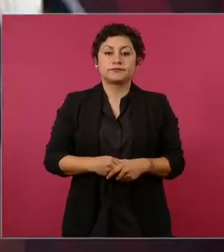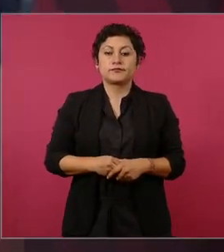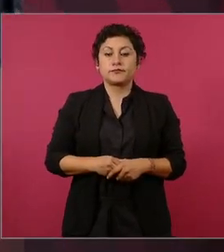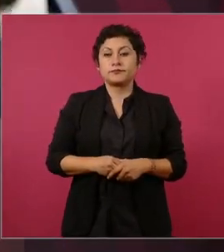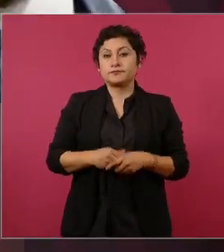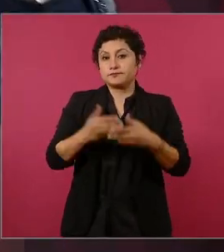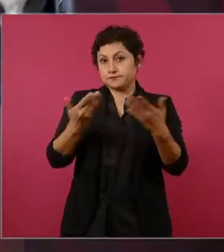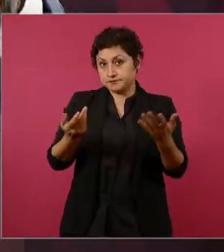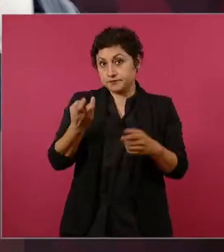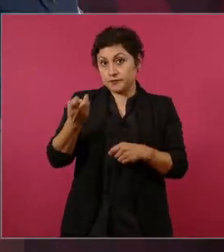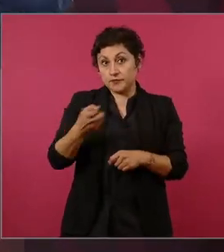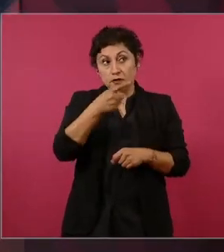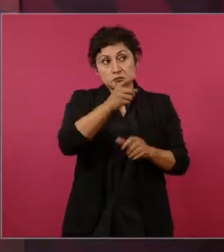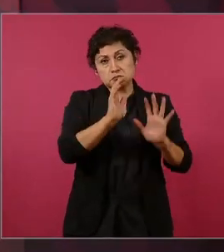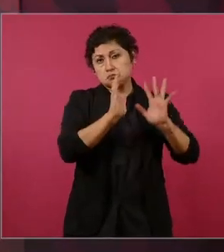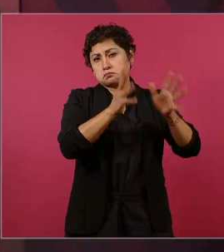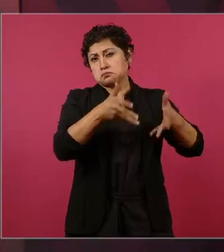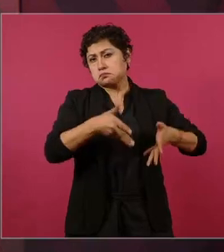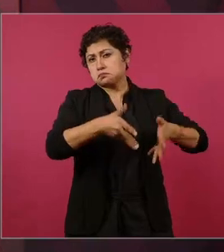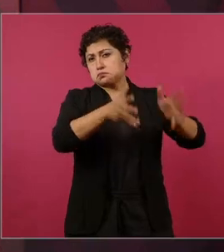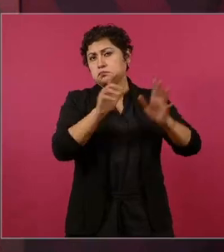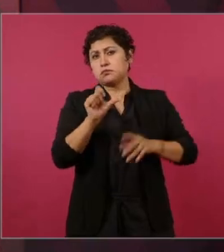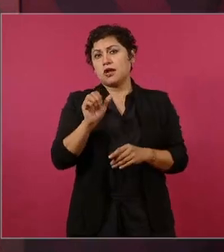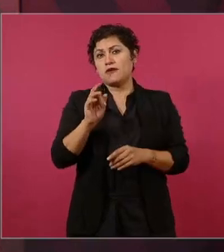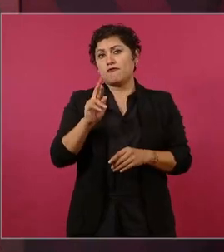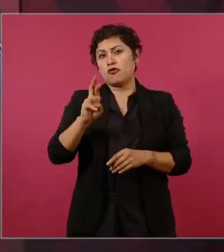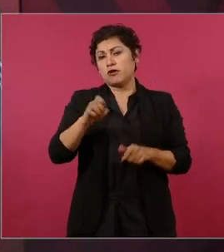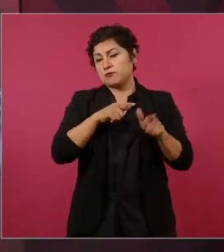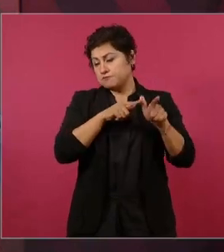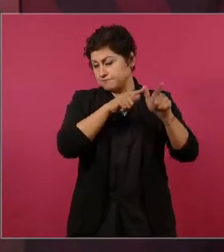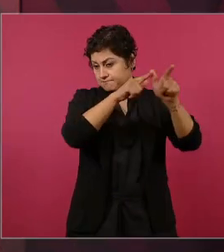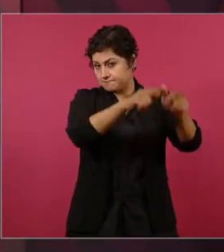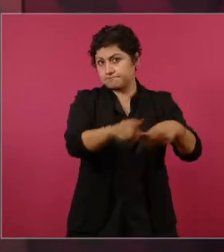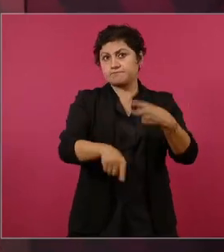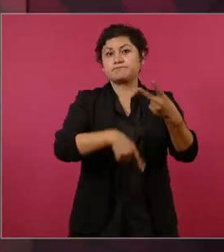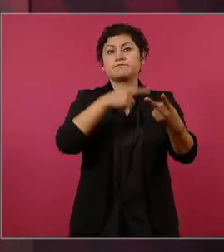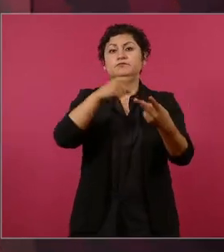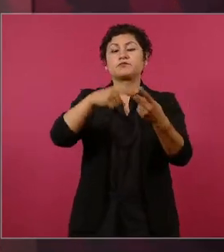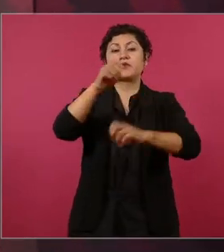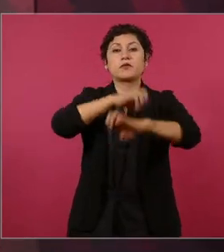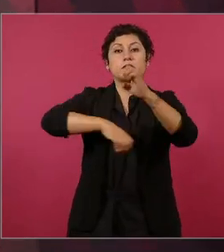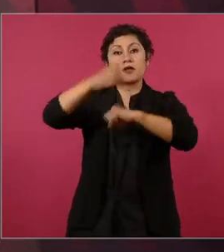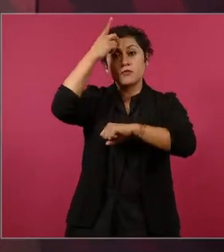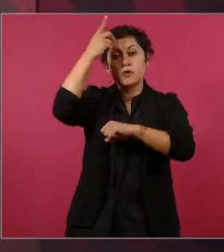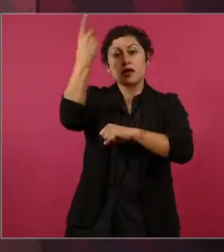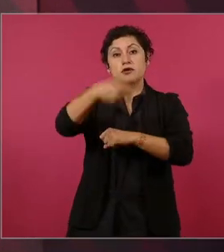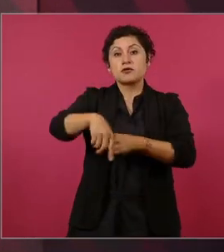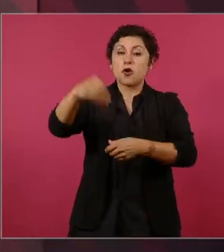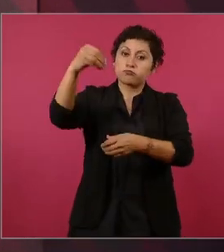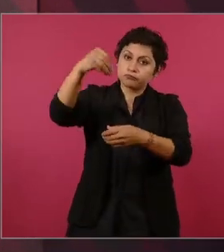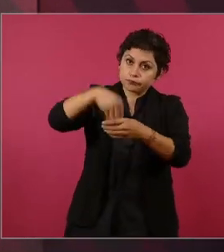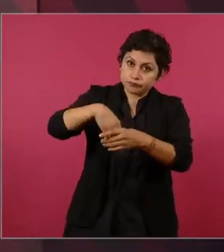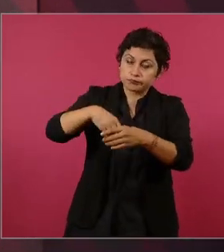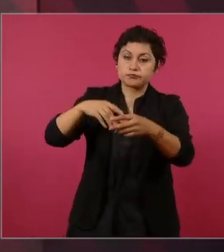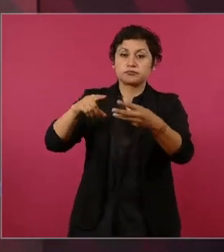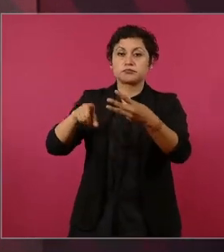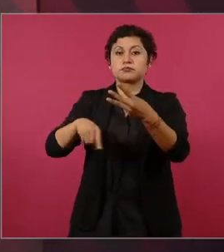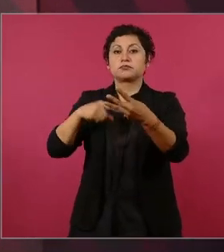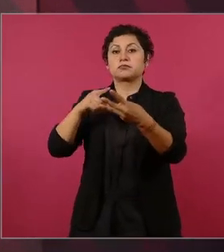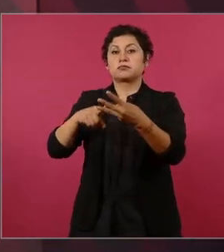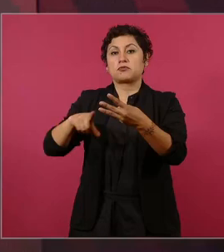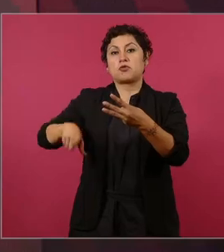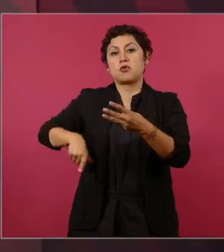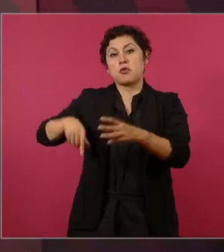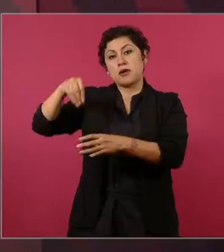y logramos el propósito de que se hiciera justicia con los